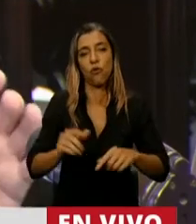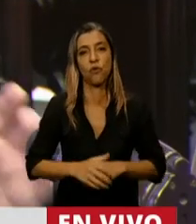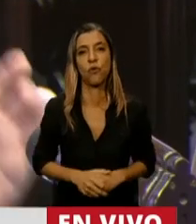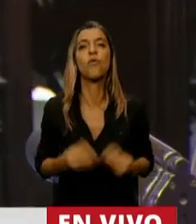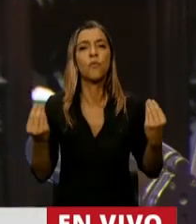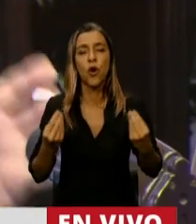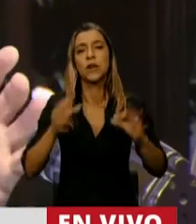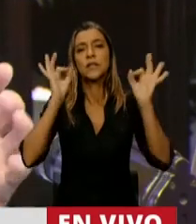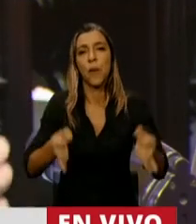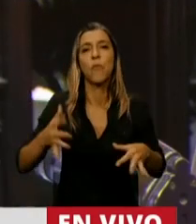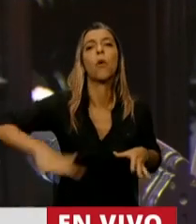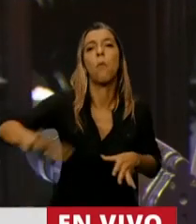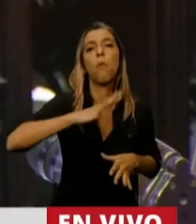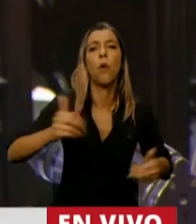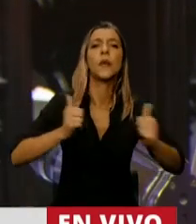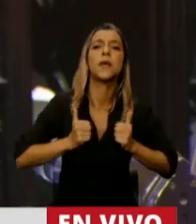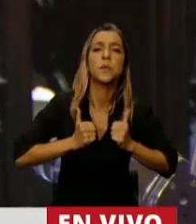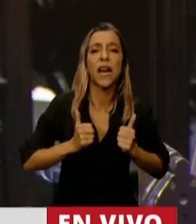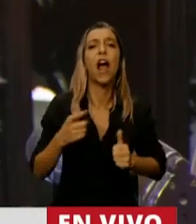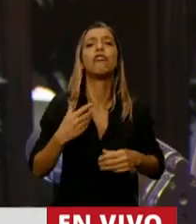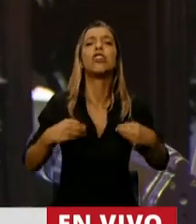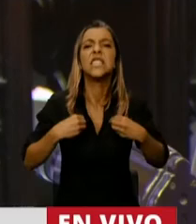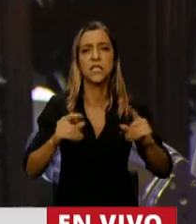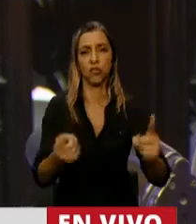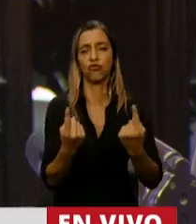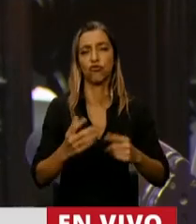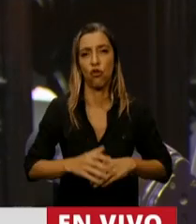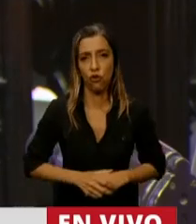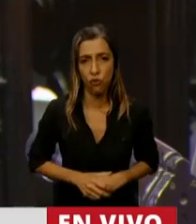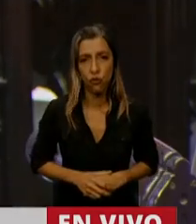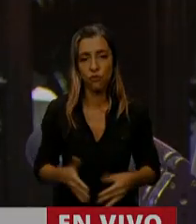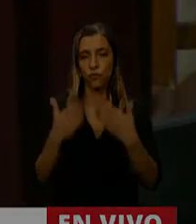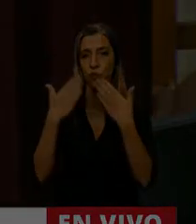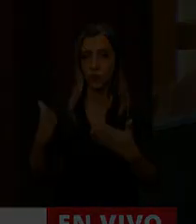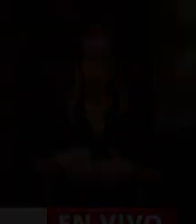está solo y espera, señor presidente. Muchas gracias. Gracias, diputado.